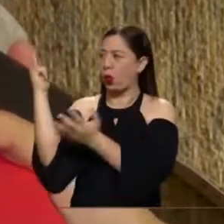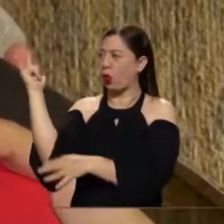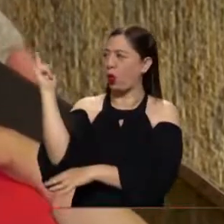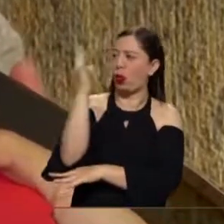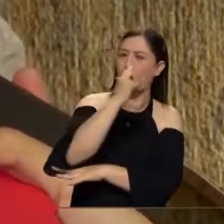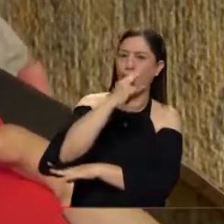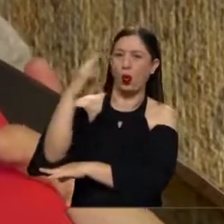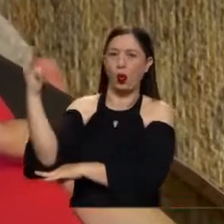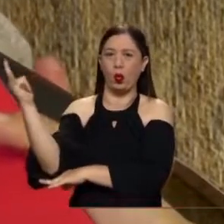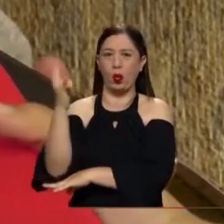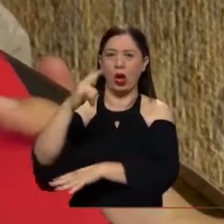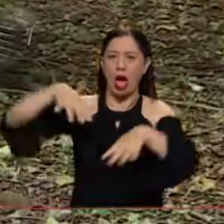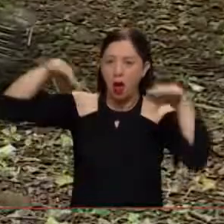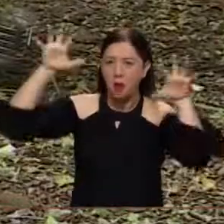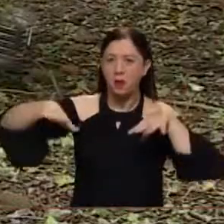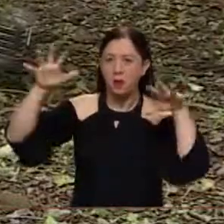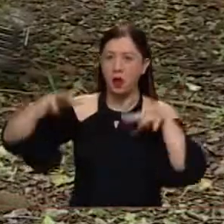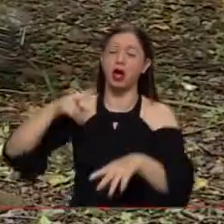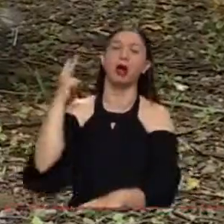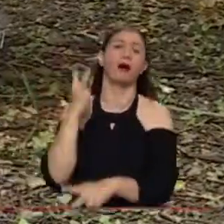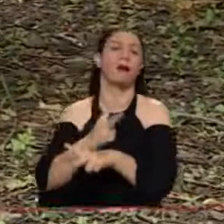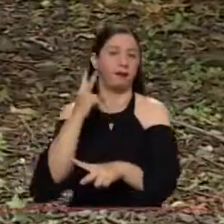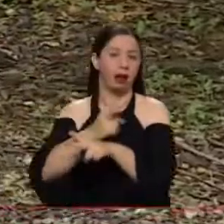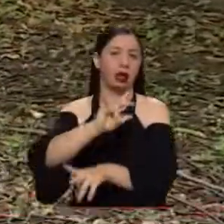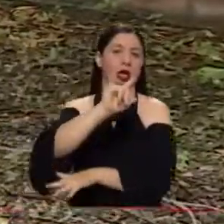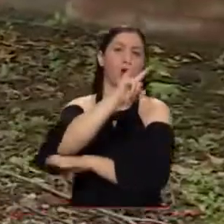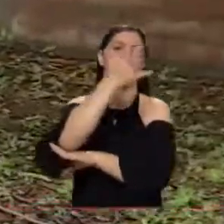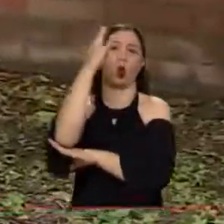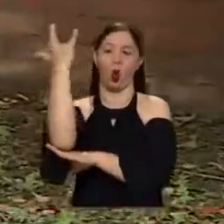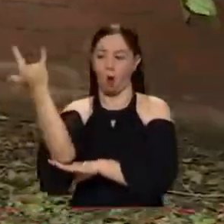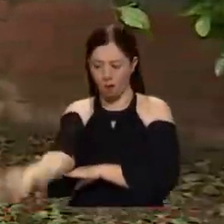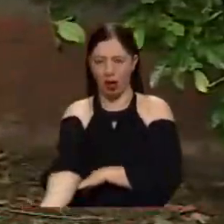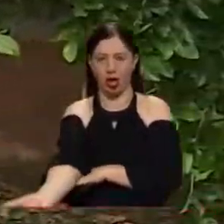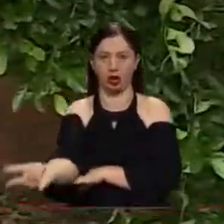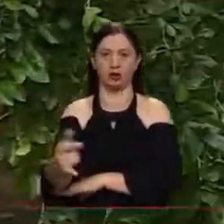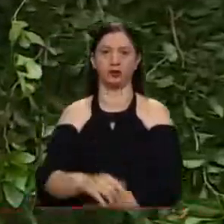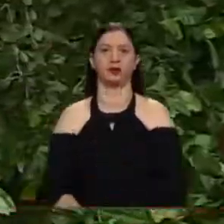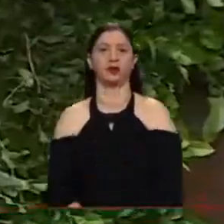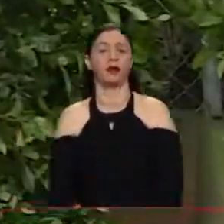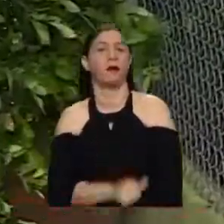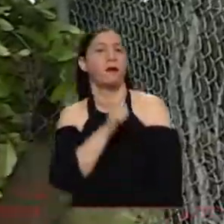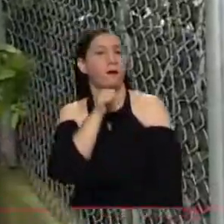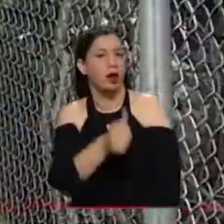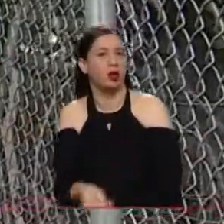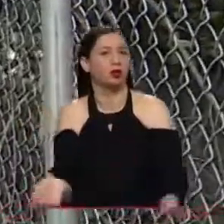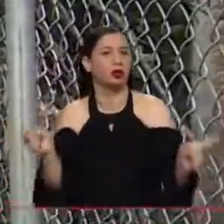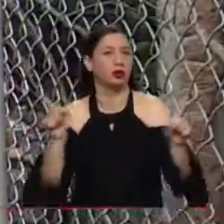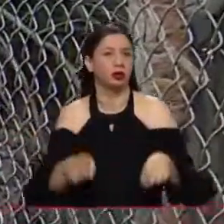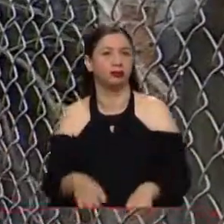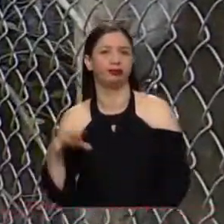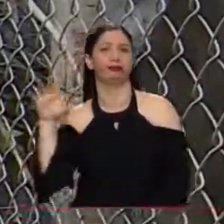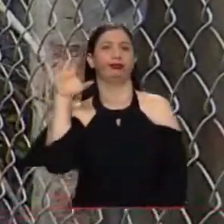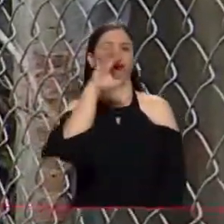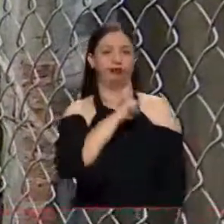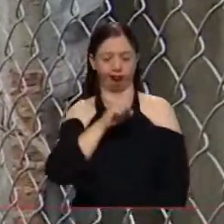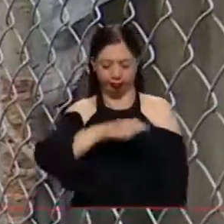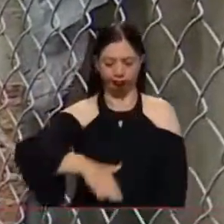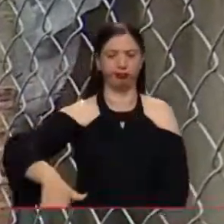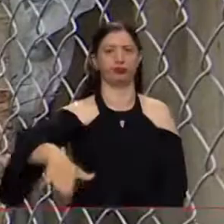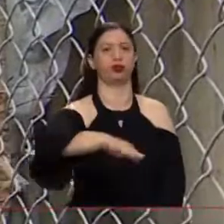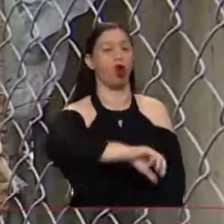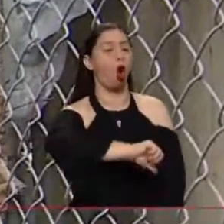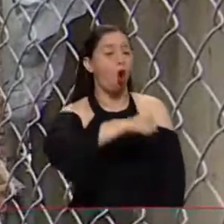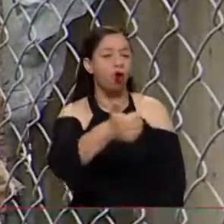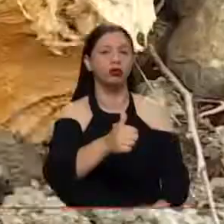se ratificaron en esta ocasión, pues tienen más riesgo de volcamiento. Aparte de eso, hemos identificado otros de